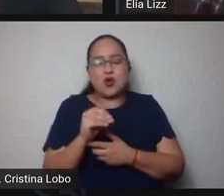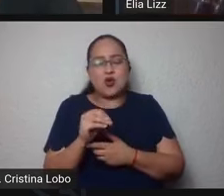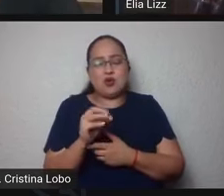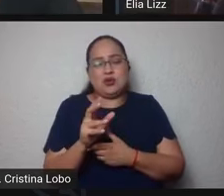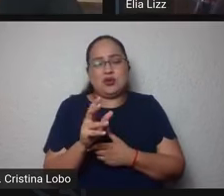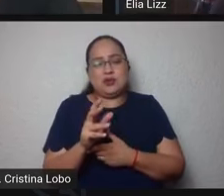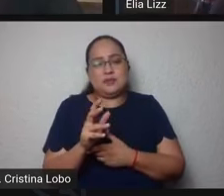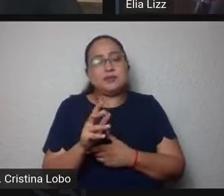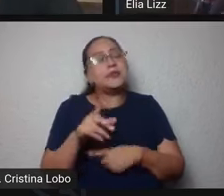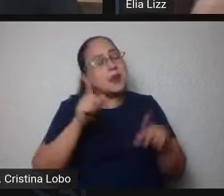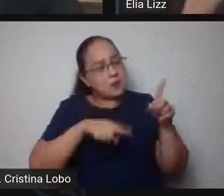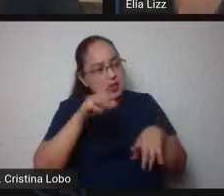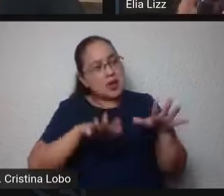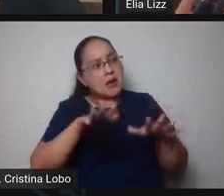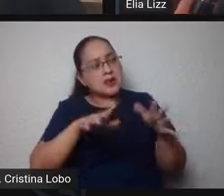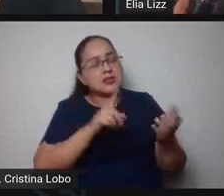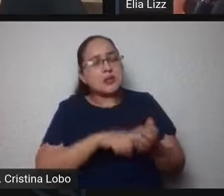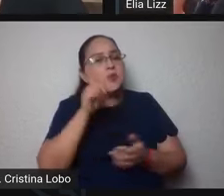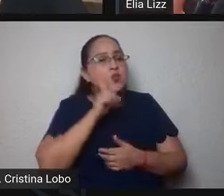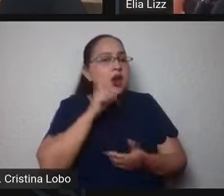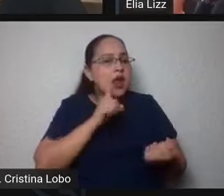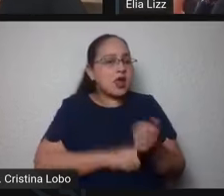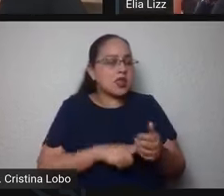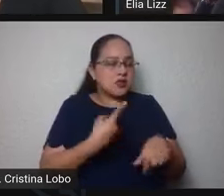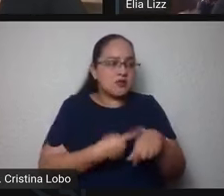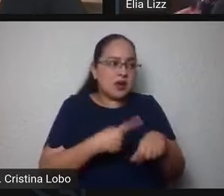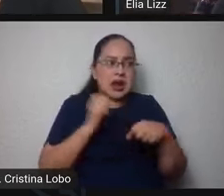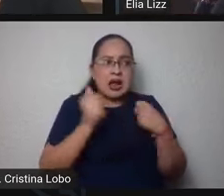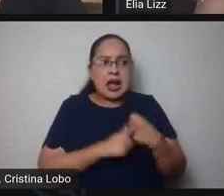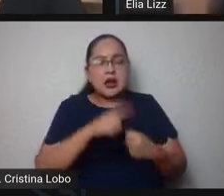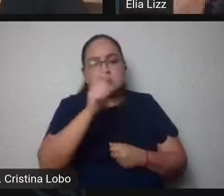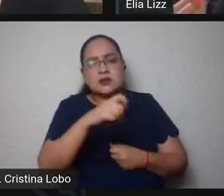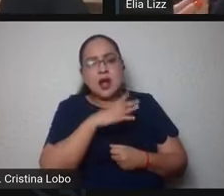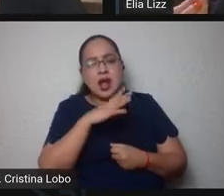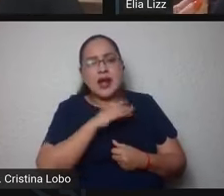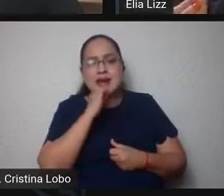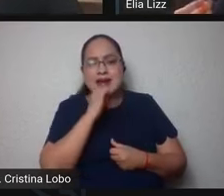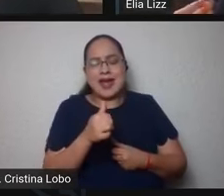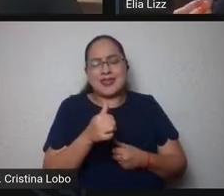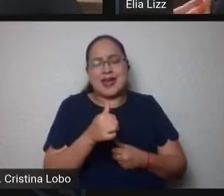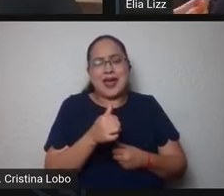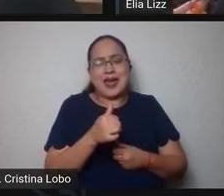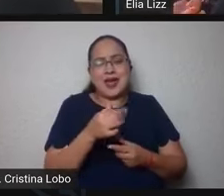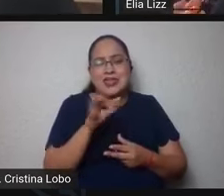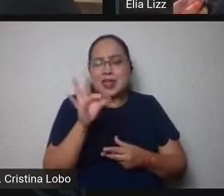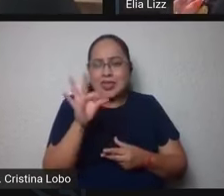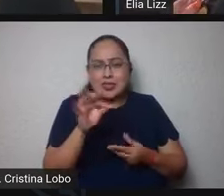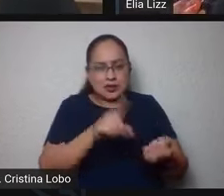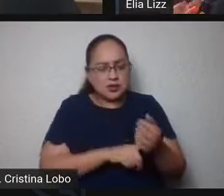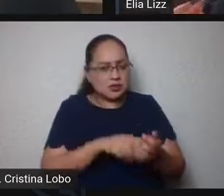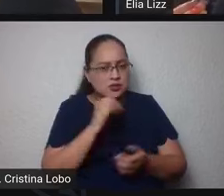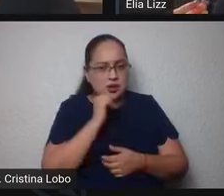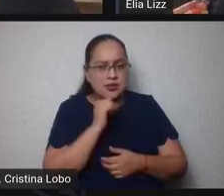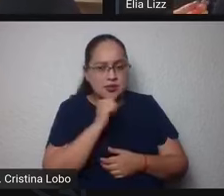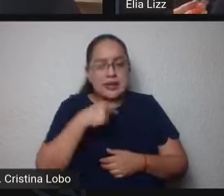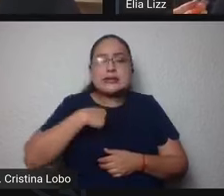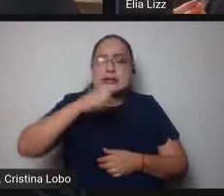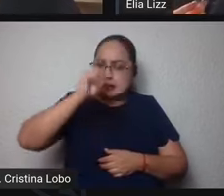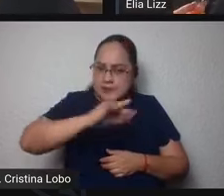ya inherentes a la mujer que provocan esta falta de lubricación, pero que yo sepa, hay tratamiento. Eso sí lo sé.